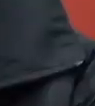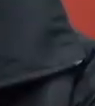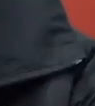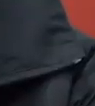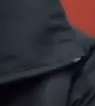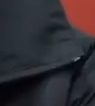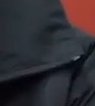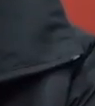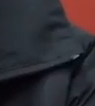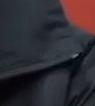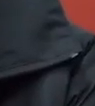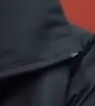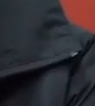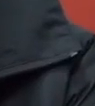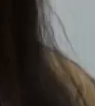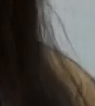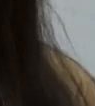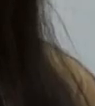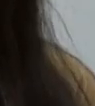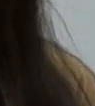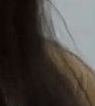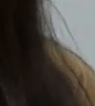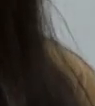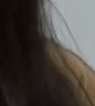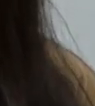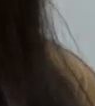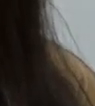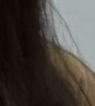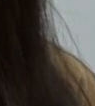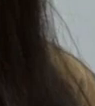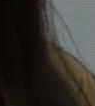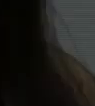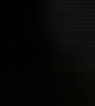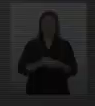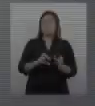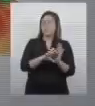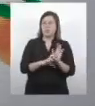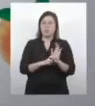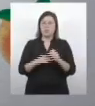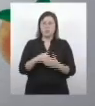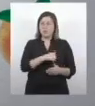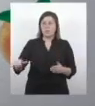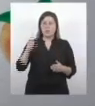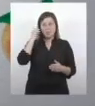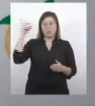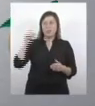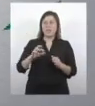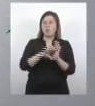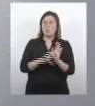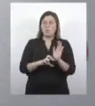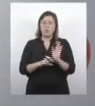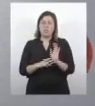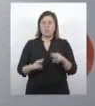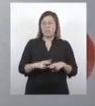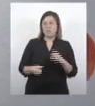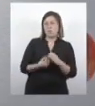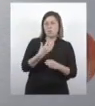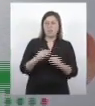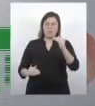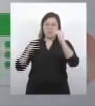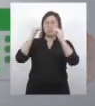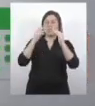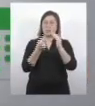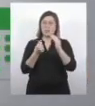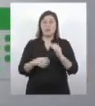a otros y nuevos mercados. Esa es la idea del PRAE en este momento. El objetivo del Programa Regional de Apoyo al Emprendimiento es